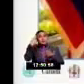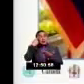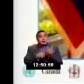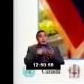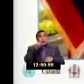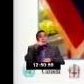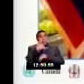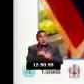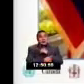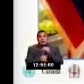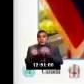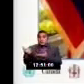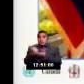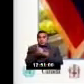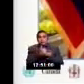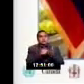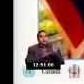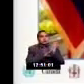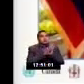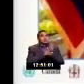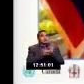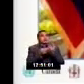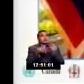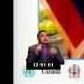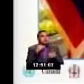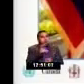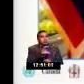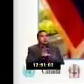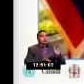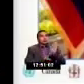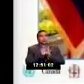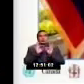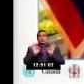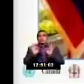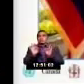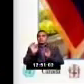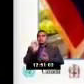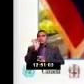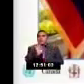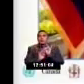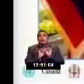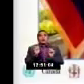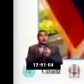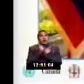y ejecuten proyectos de inversión rentables, resilientes y amigables con el ambiente.